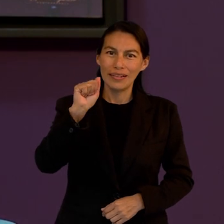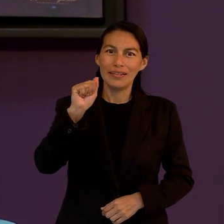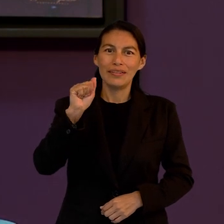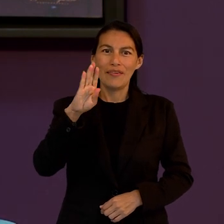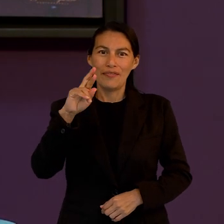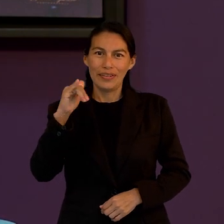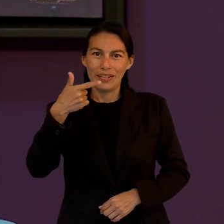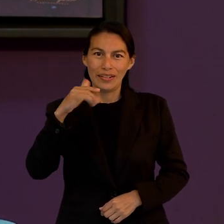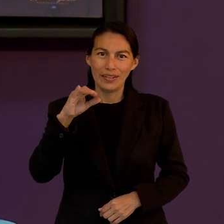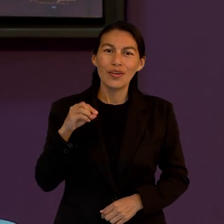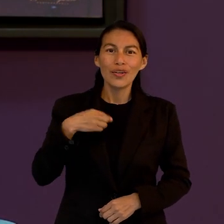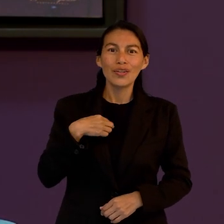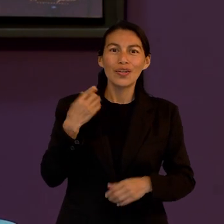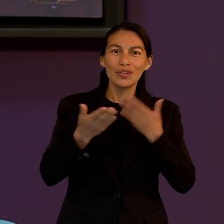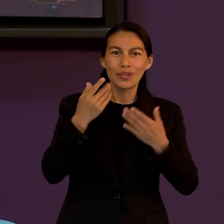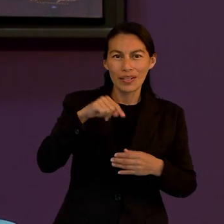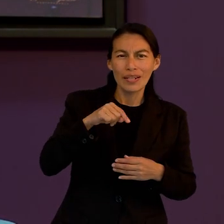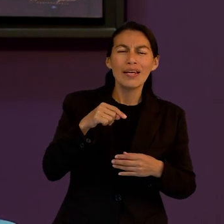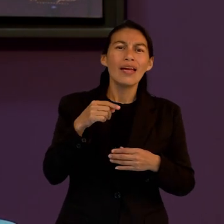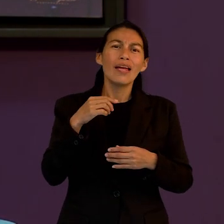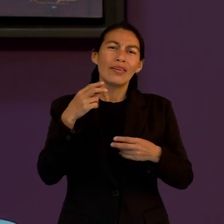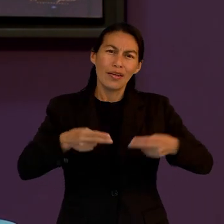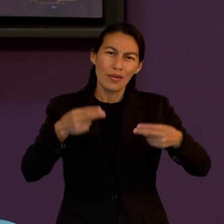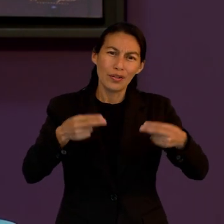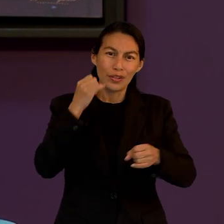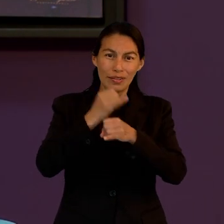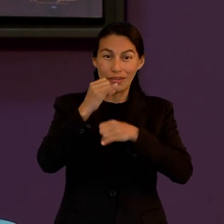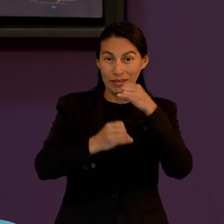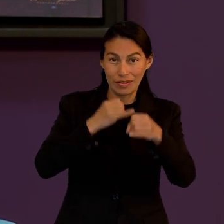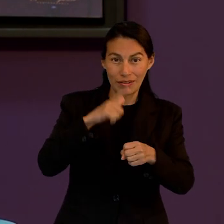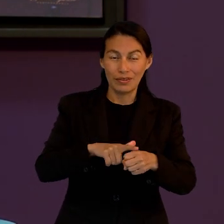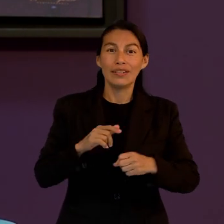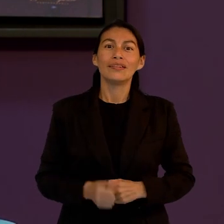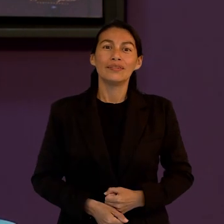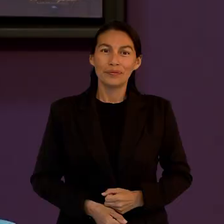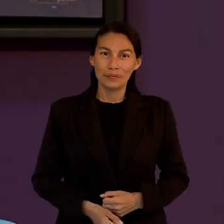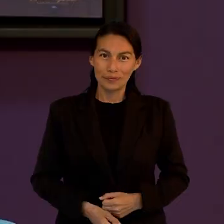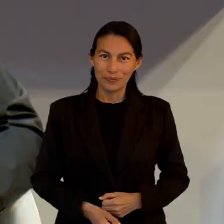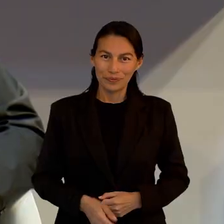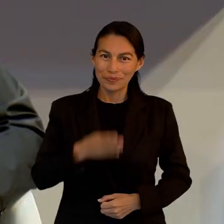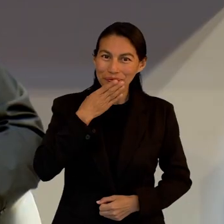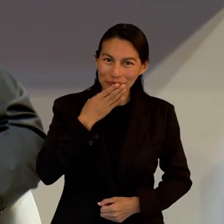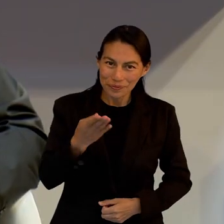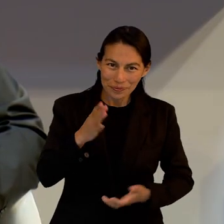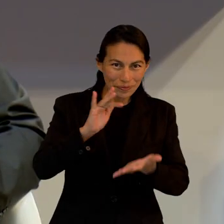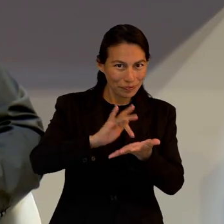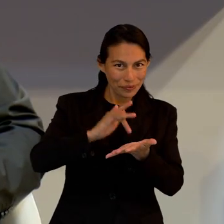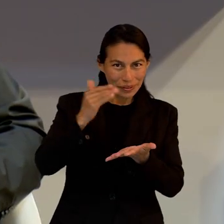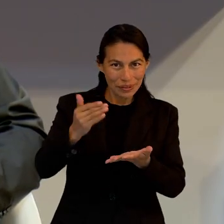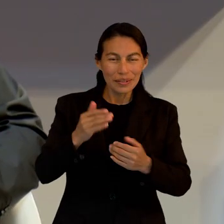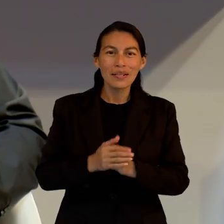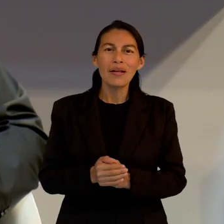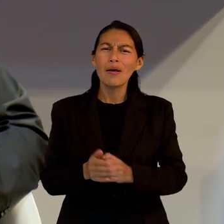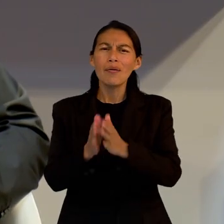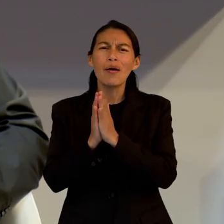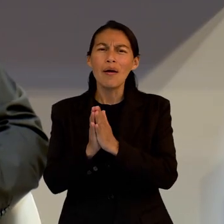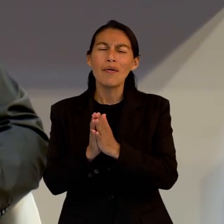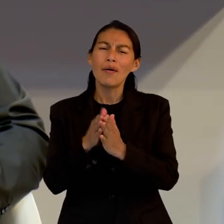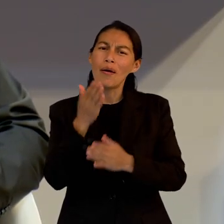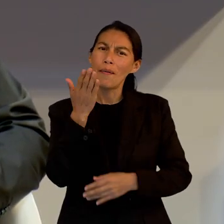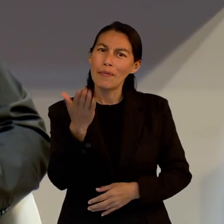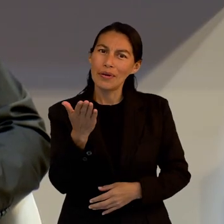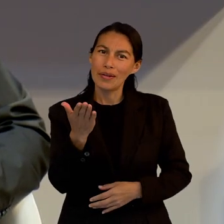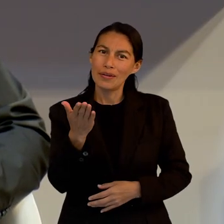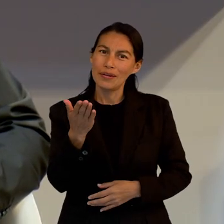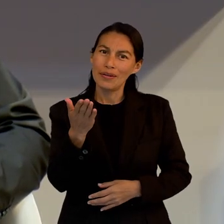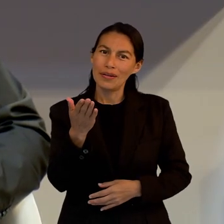y soy estudiante de la carrera de administración de empresas y negocios internacionales muy bien muchas gracias voy a pedir a yeyo